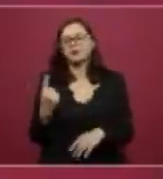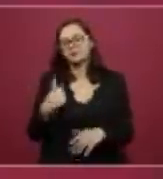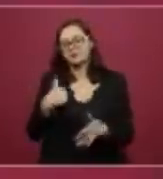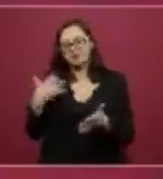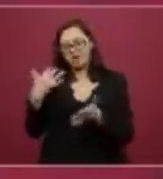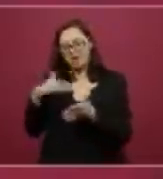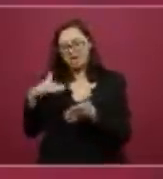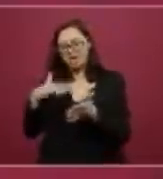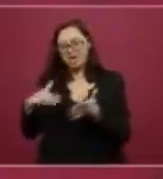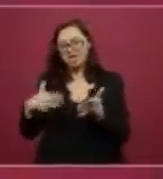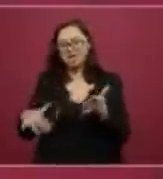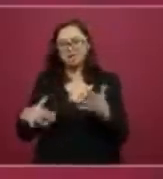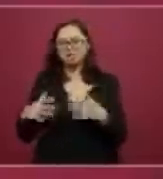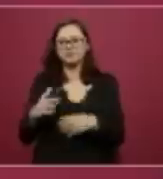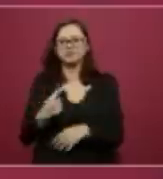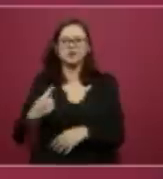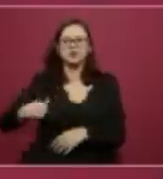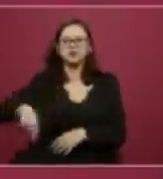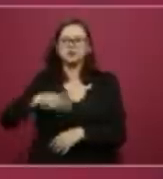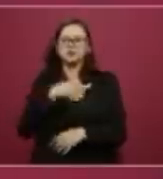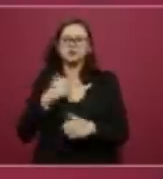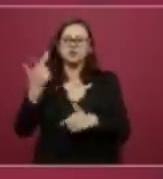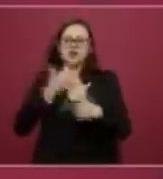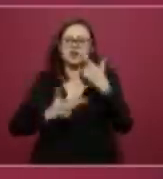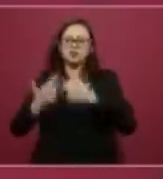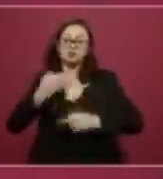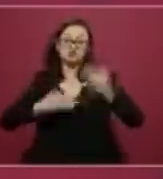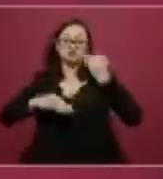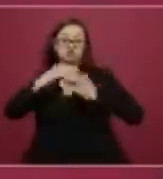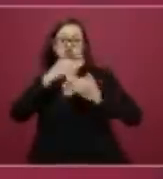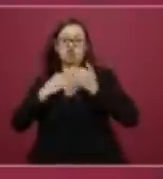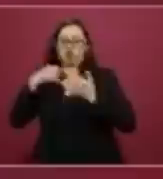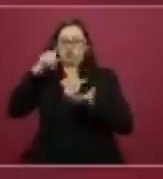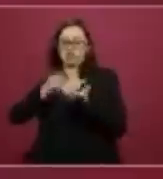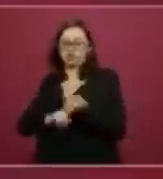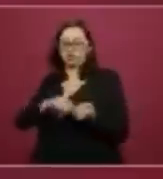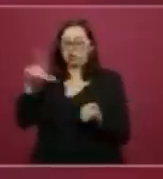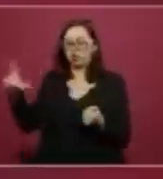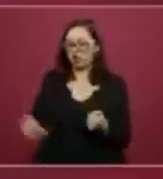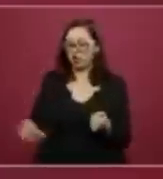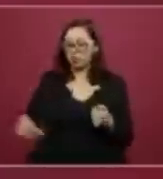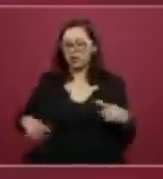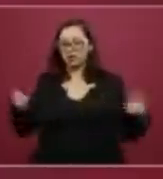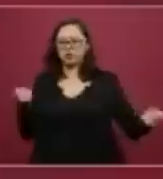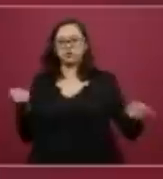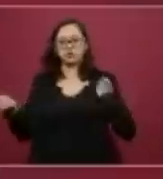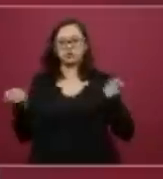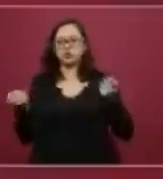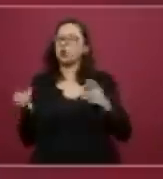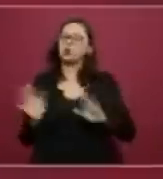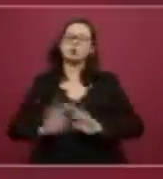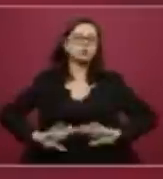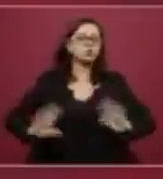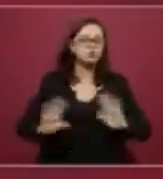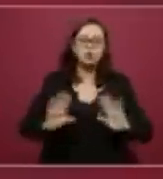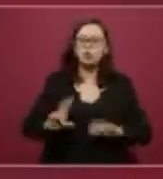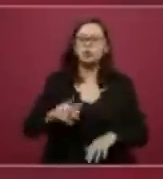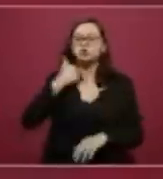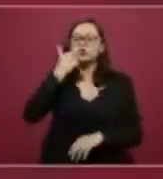que queríamos regresar al estatismo. No, lo que queremos es que haya